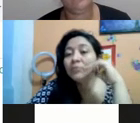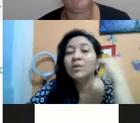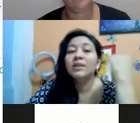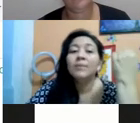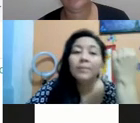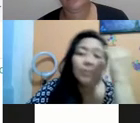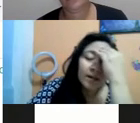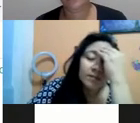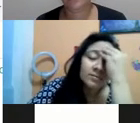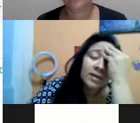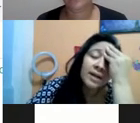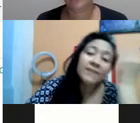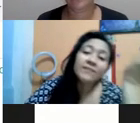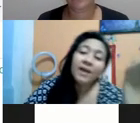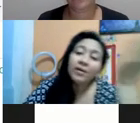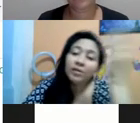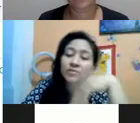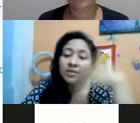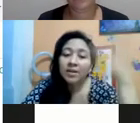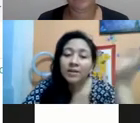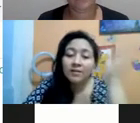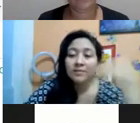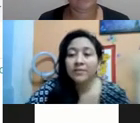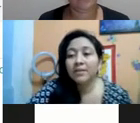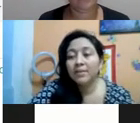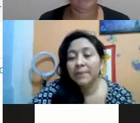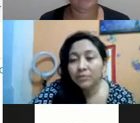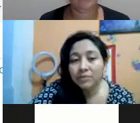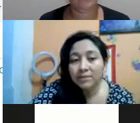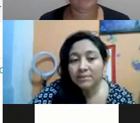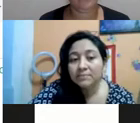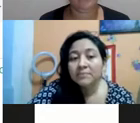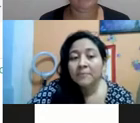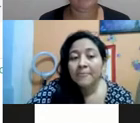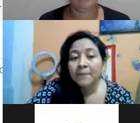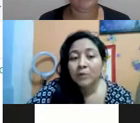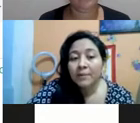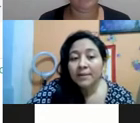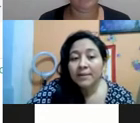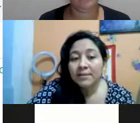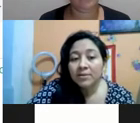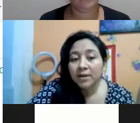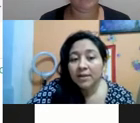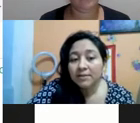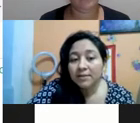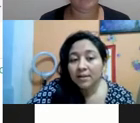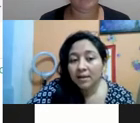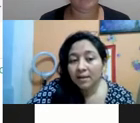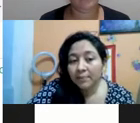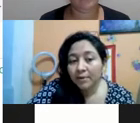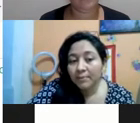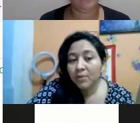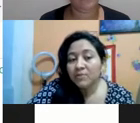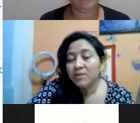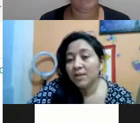el estudiante va a poder adelantar o retroceder entre las diferentes preguntas. Normalmente aquí se lo deja,